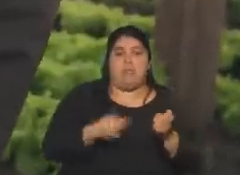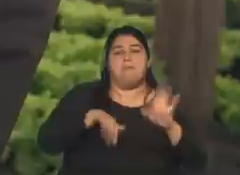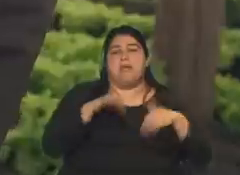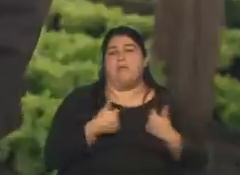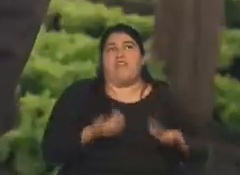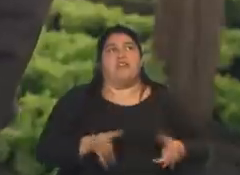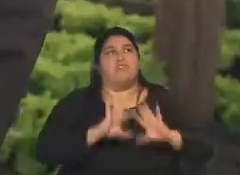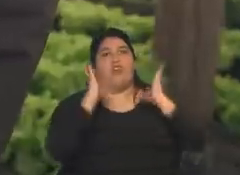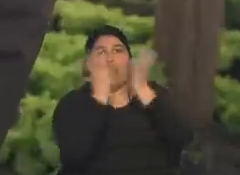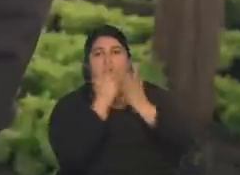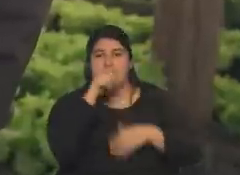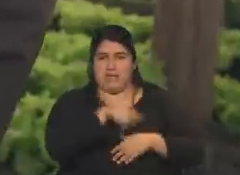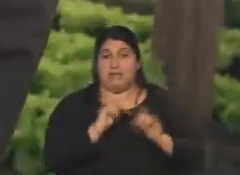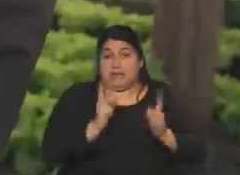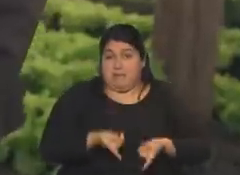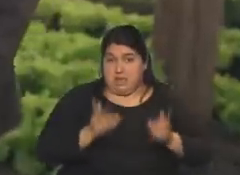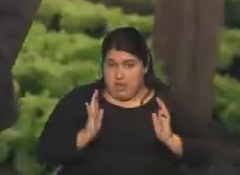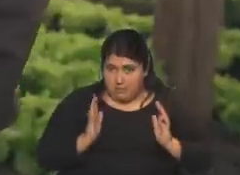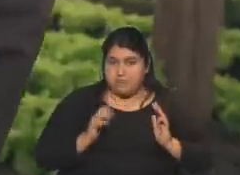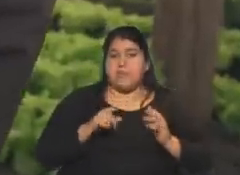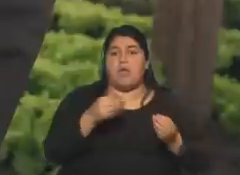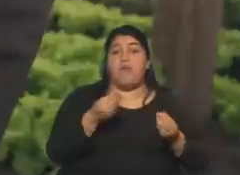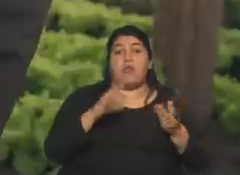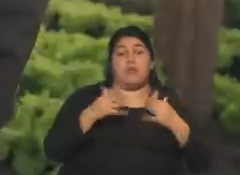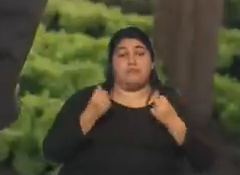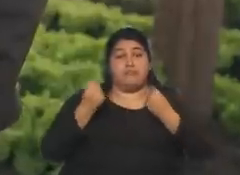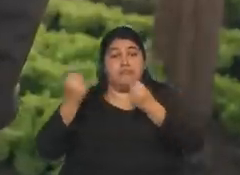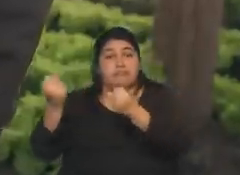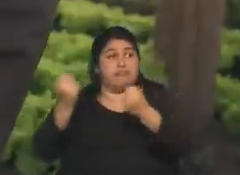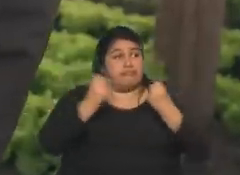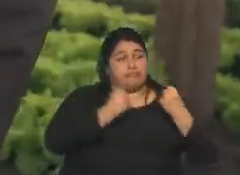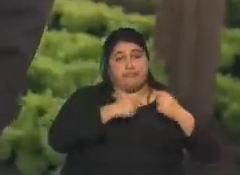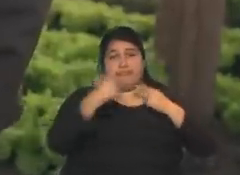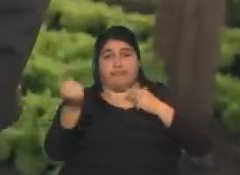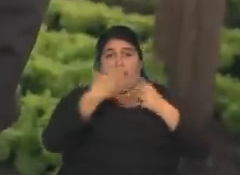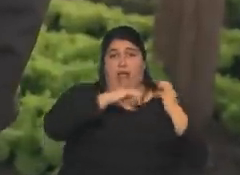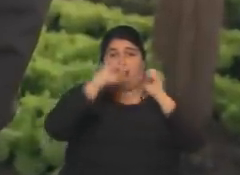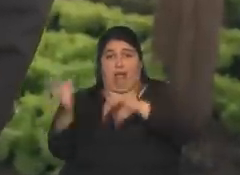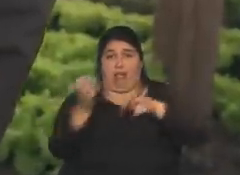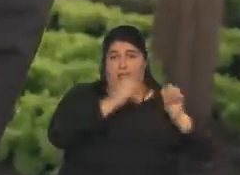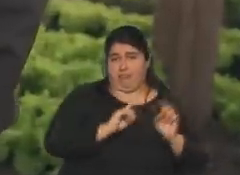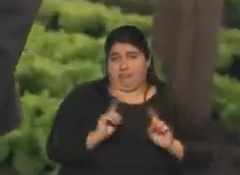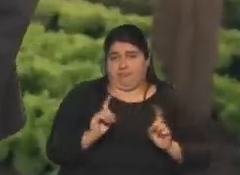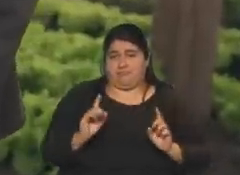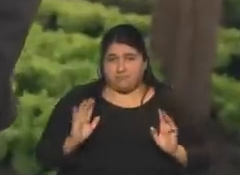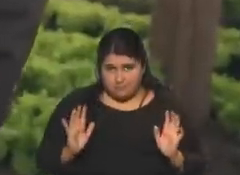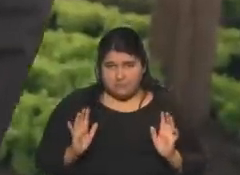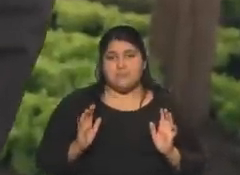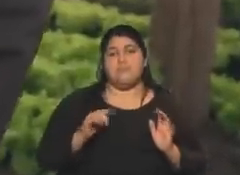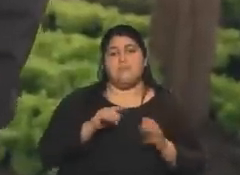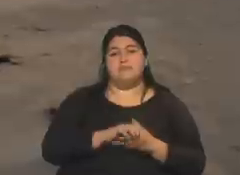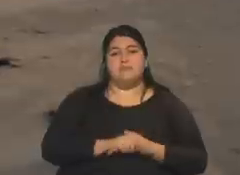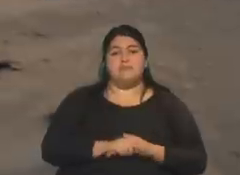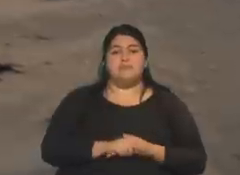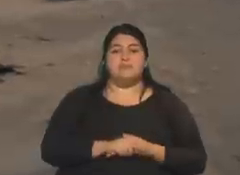para el medio ambiente, entre ellas que no circulen por la ruta cientos de camiones y de chatas transportando